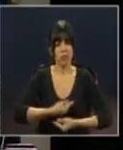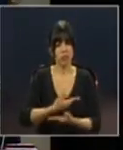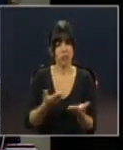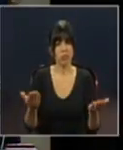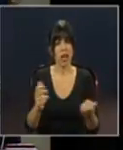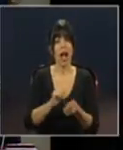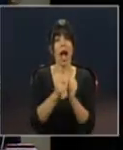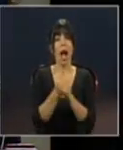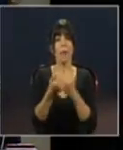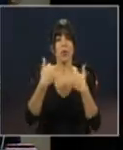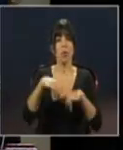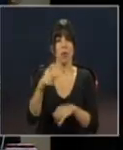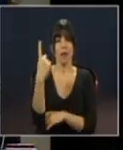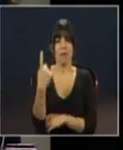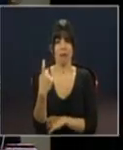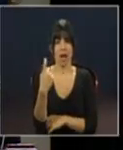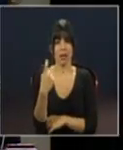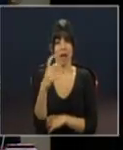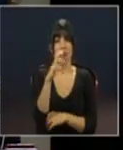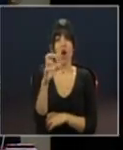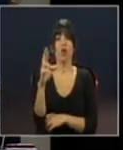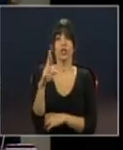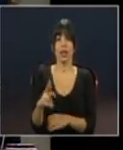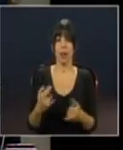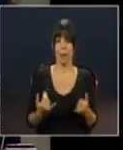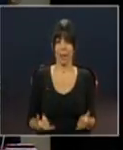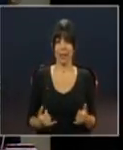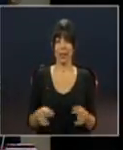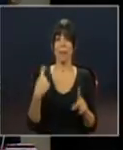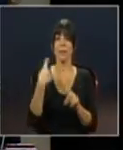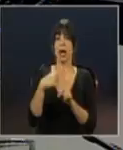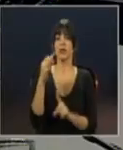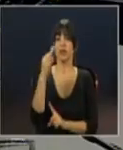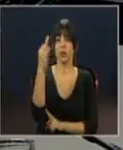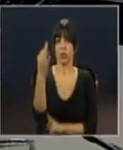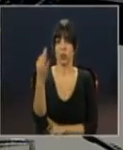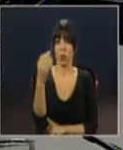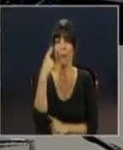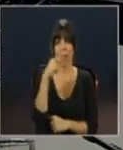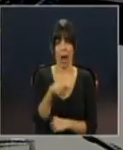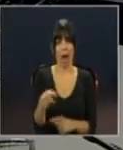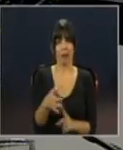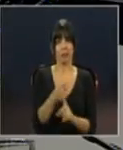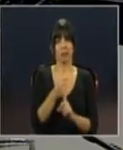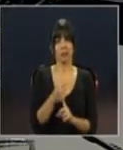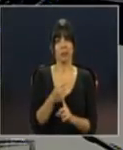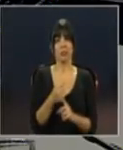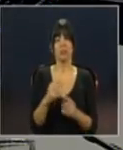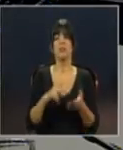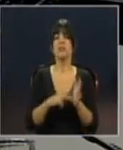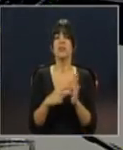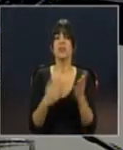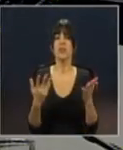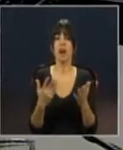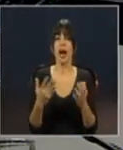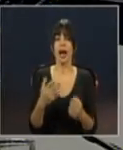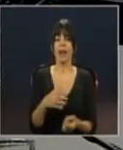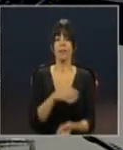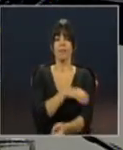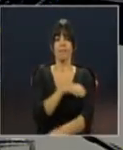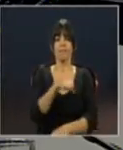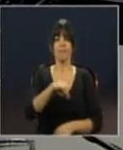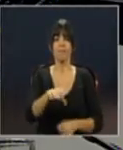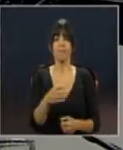aún pendiente y necesaria para la Costa Rica del presente y del futuro. Hablo del fortalecimiento de la hacienda